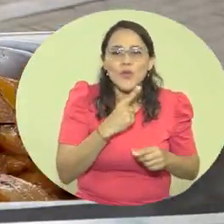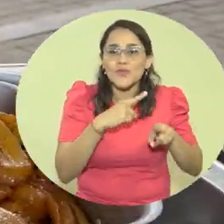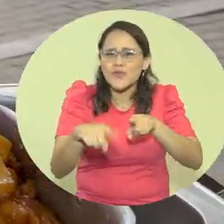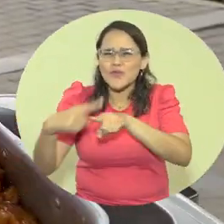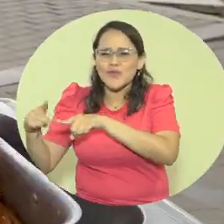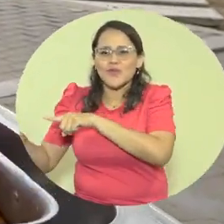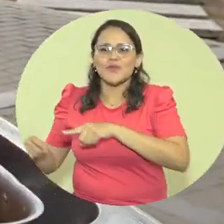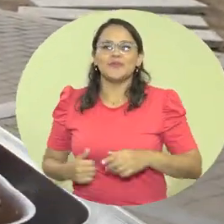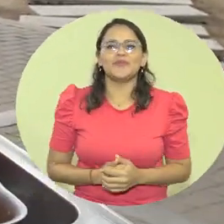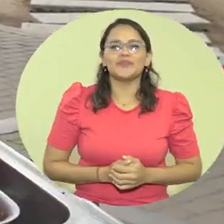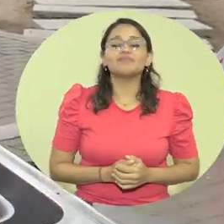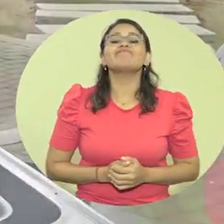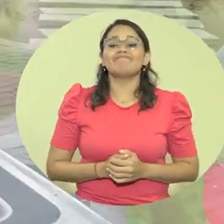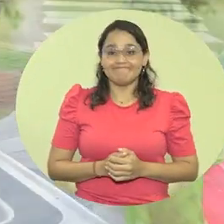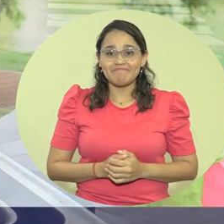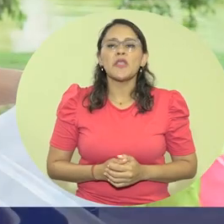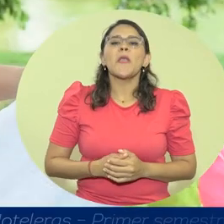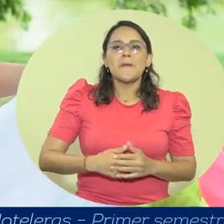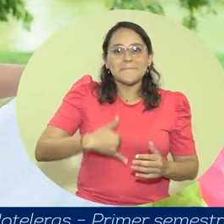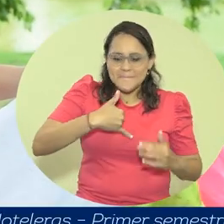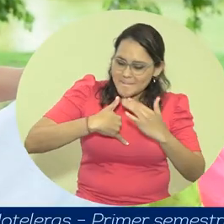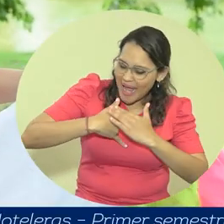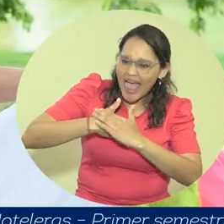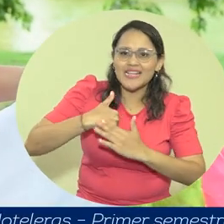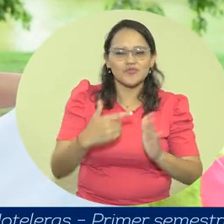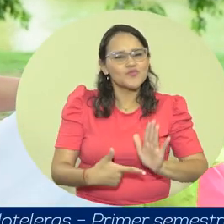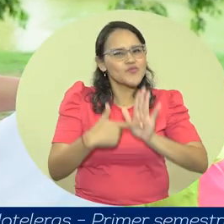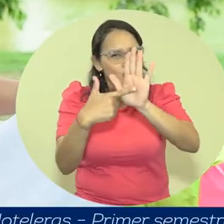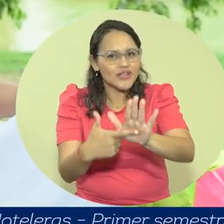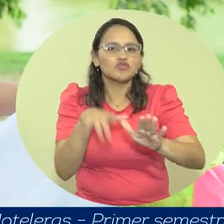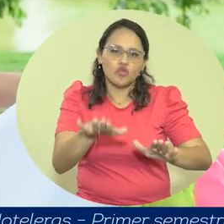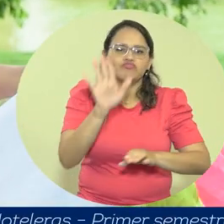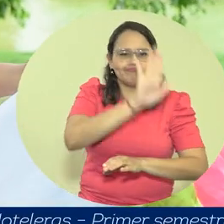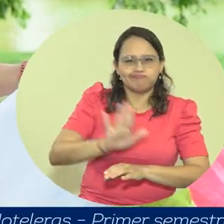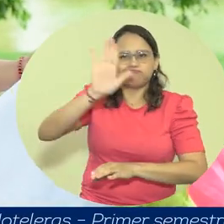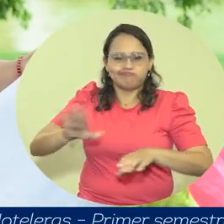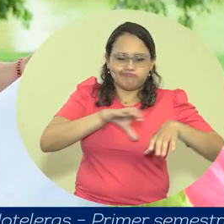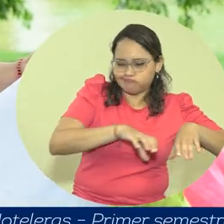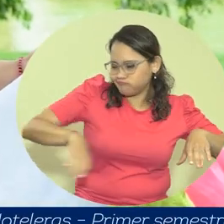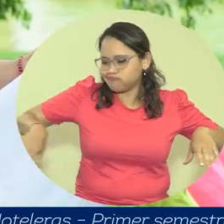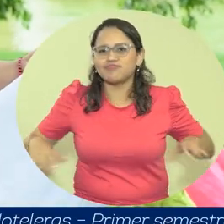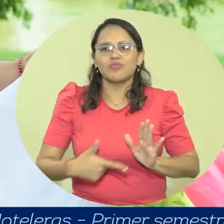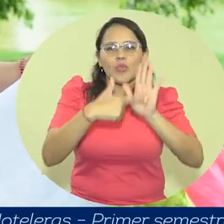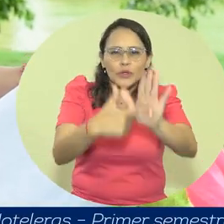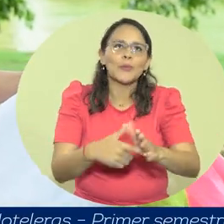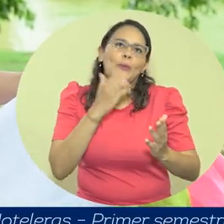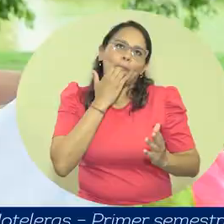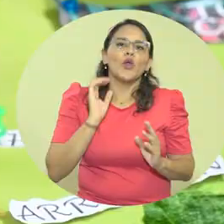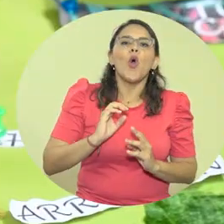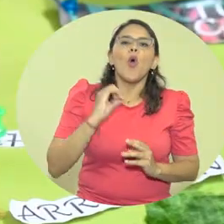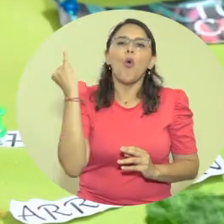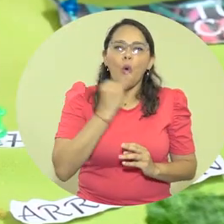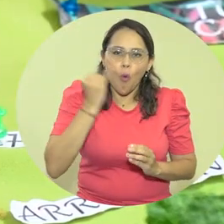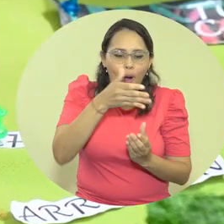y cubiertos en mano. En la región Pacífica estuvimos exhibiendo de diferentes departamentos, bebidas como el jugo de